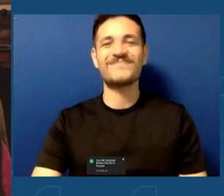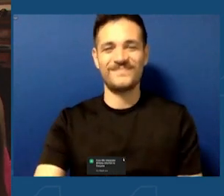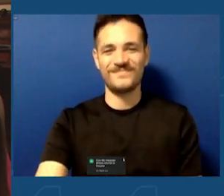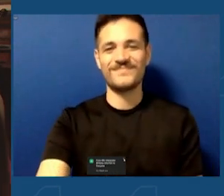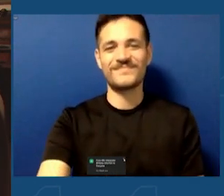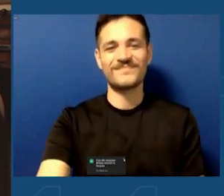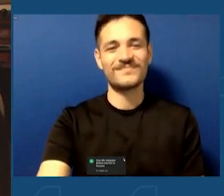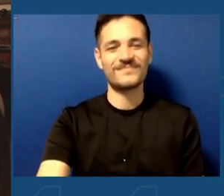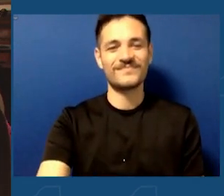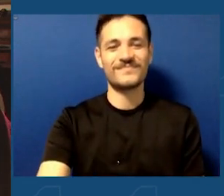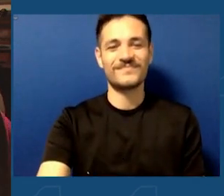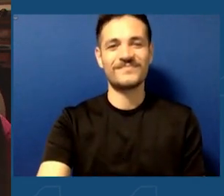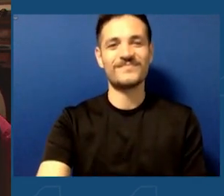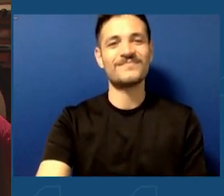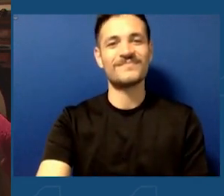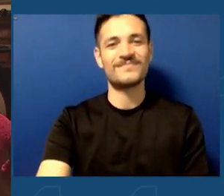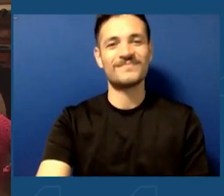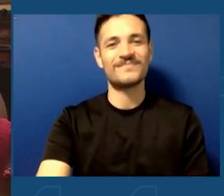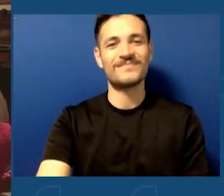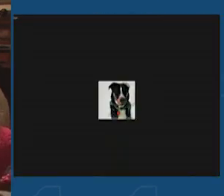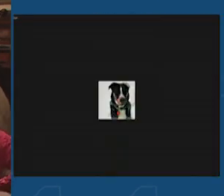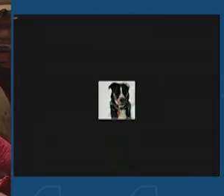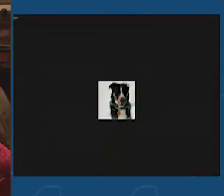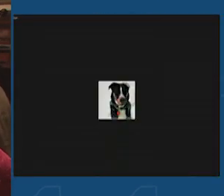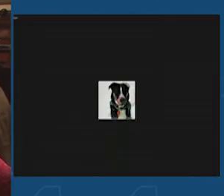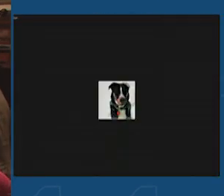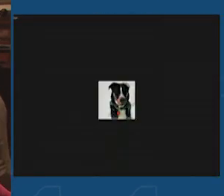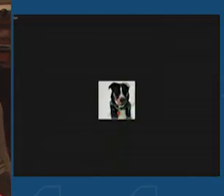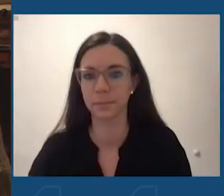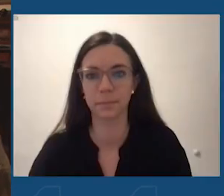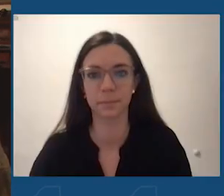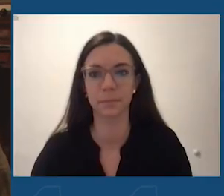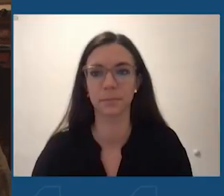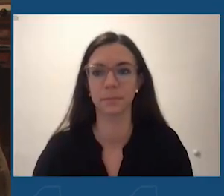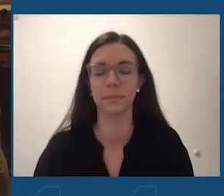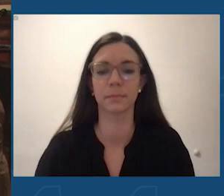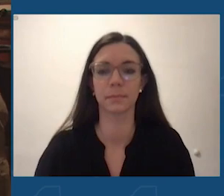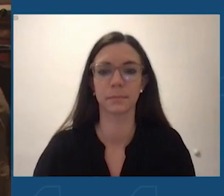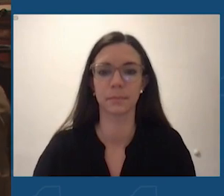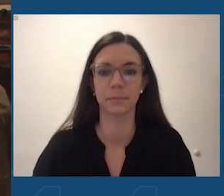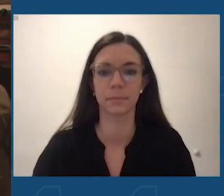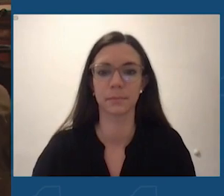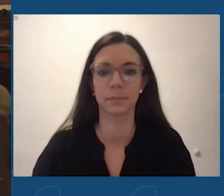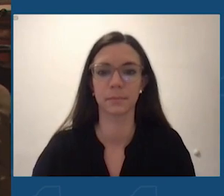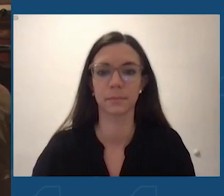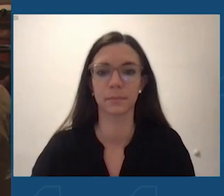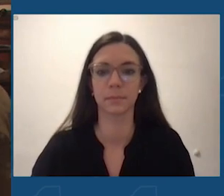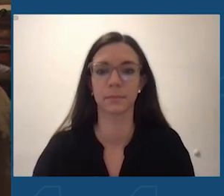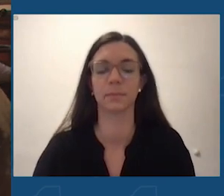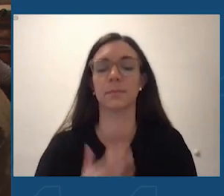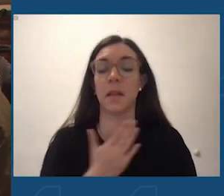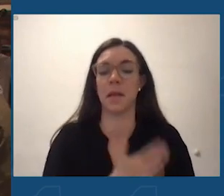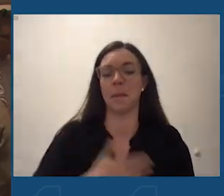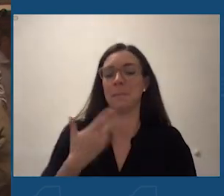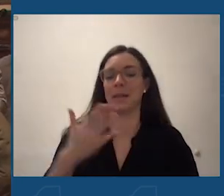Please join me in welcoming to the podium New York State Secretary of State Robert Rodriguez.